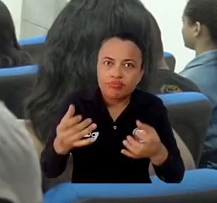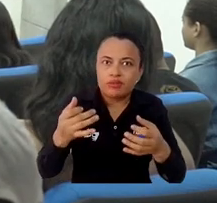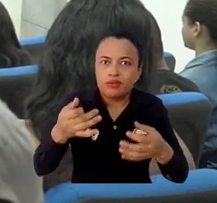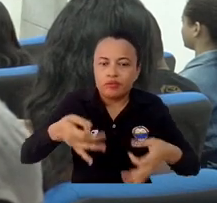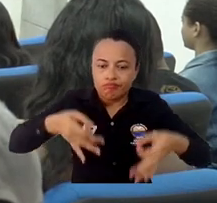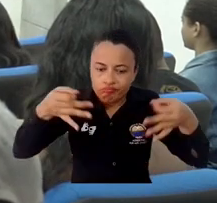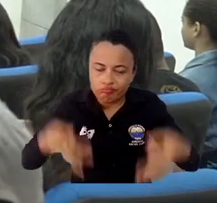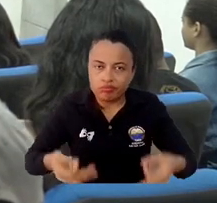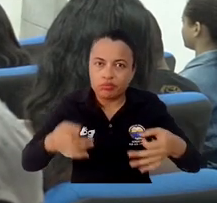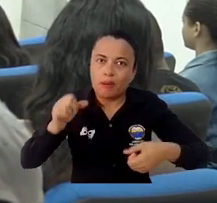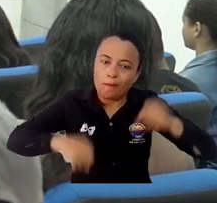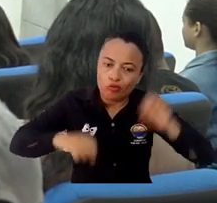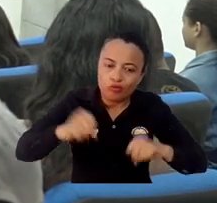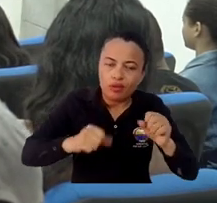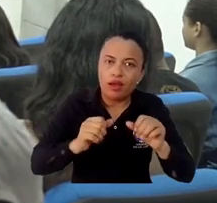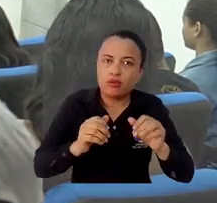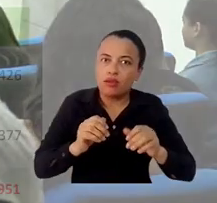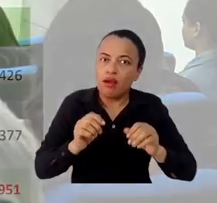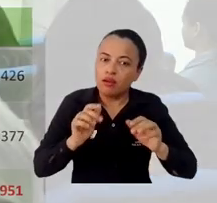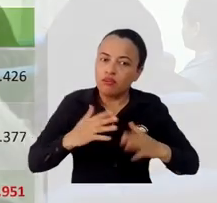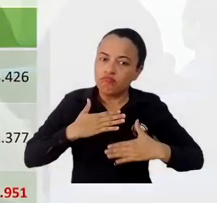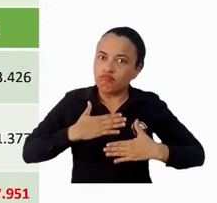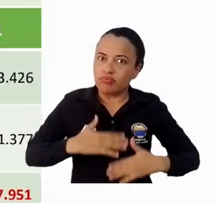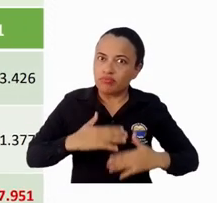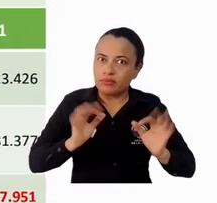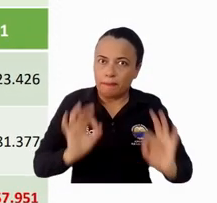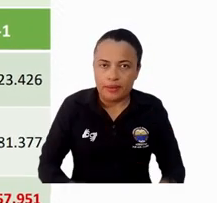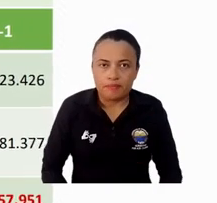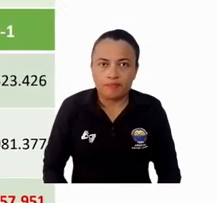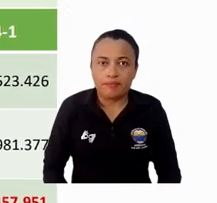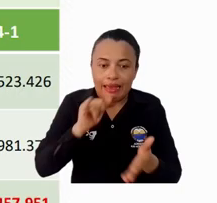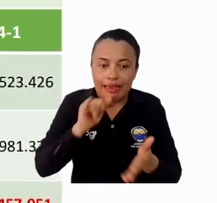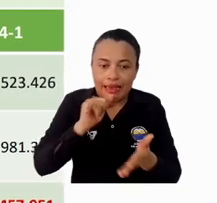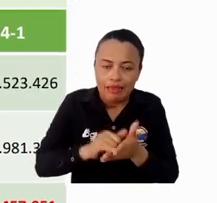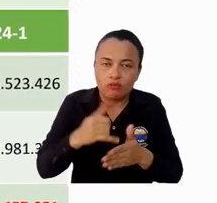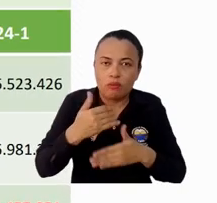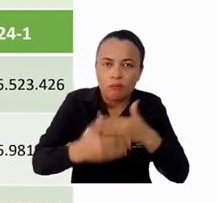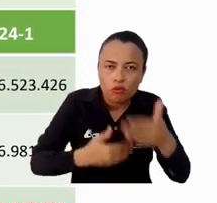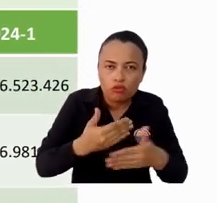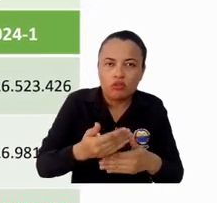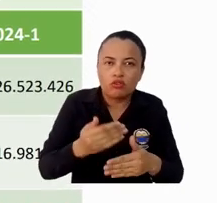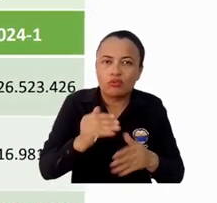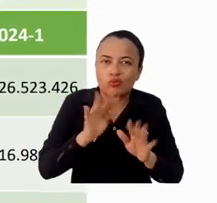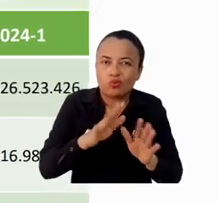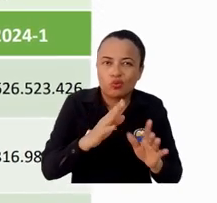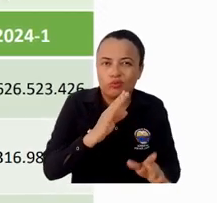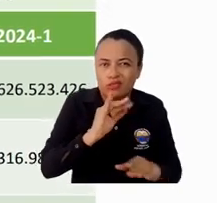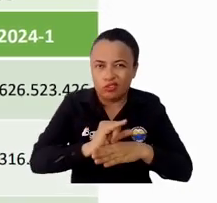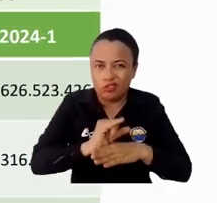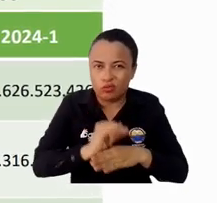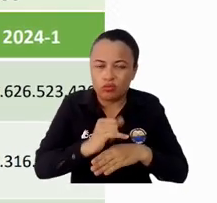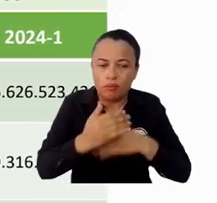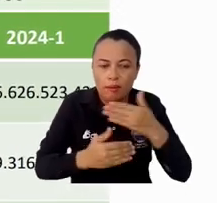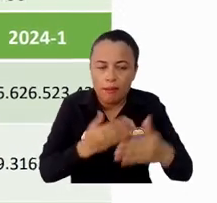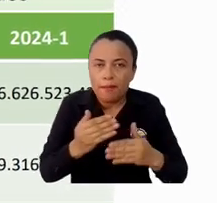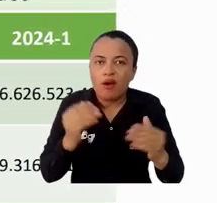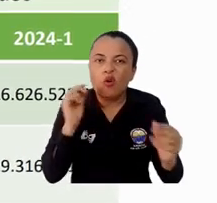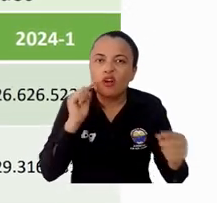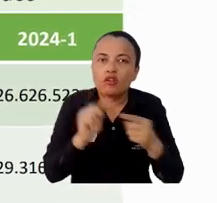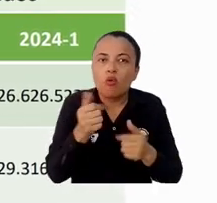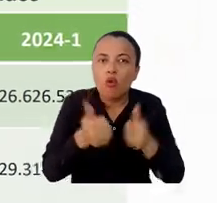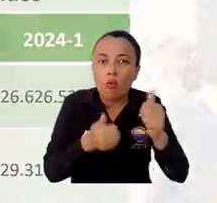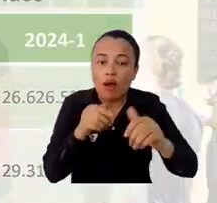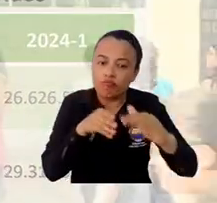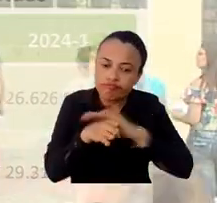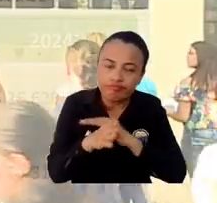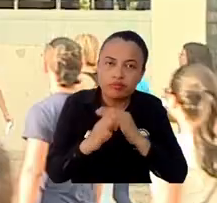las garantías y todas las posibilidades de poder hacer. Con todos estos avances, la institución camina a pasos agigantados para cerrar las brechas de